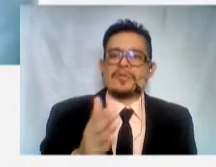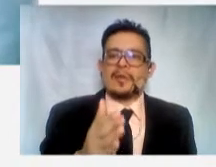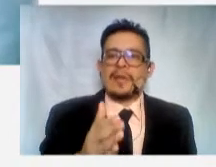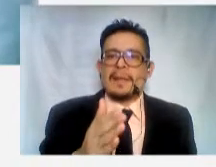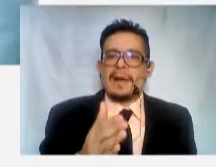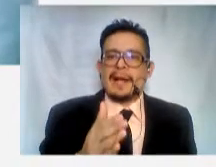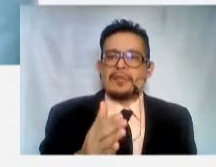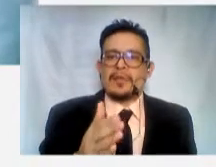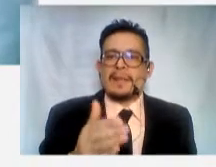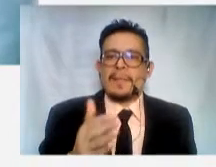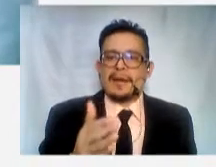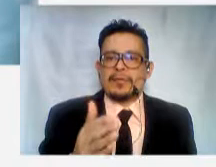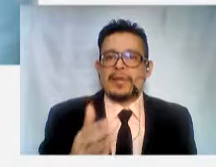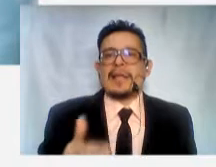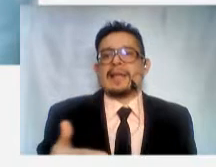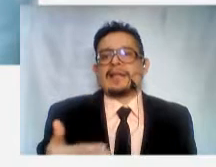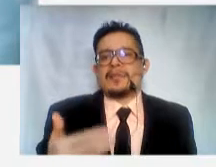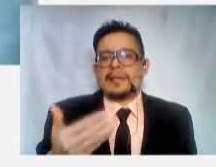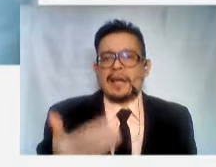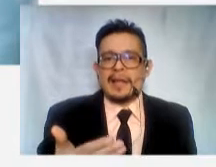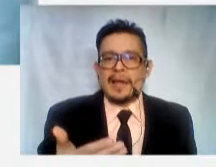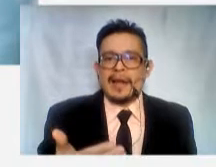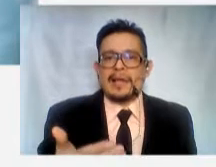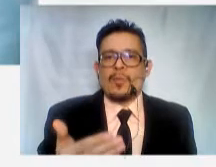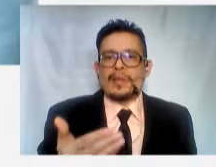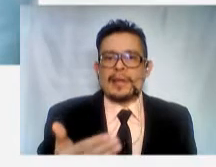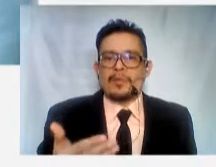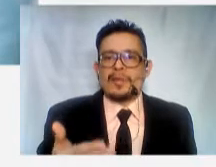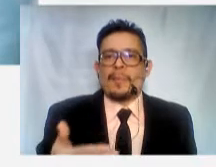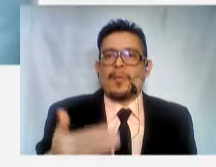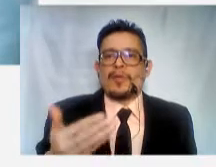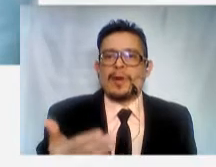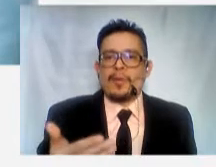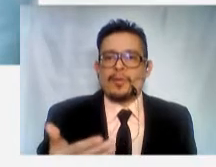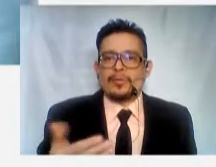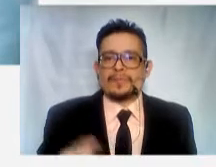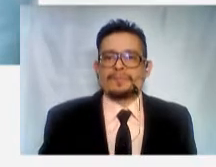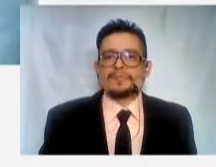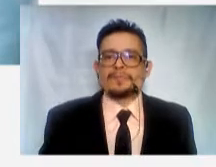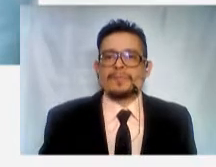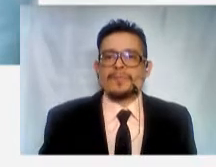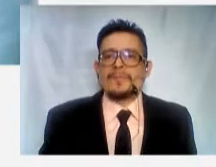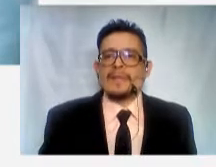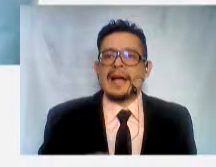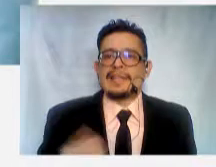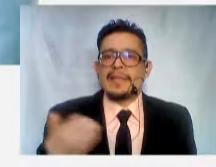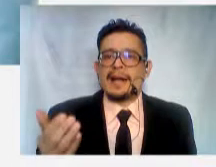atención segura del embarazo y el parto y atención de calidad y buen trato después de un aborto